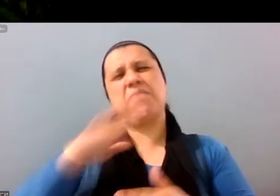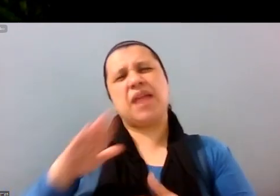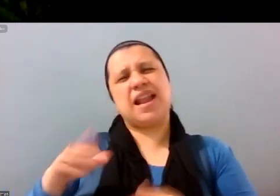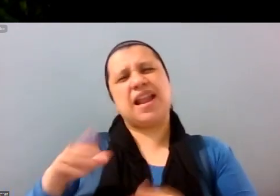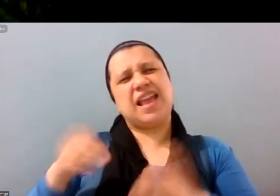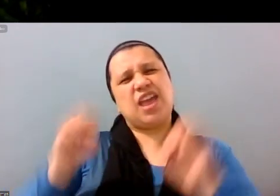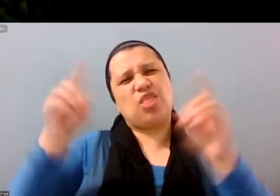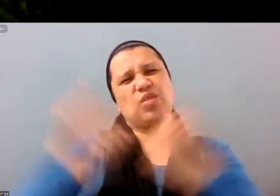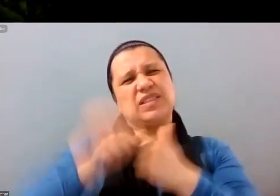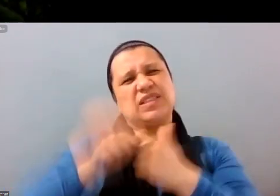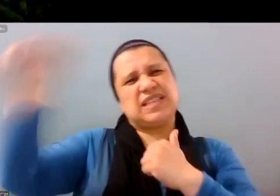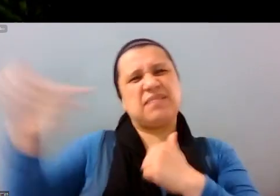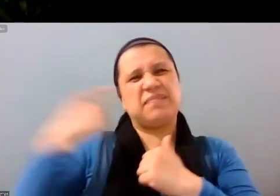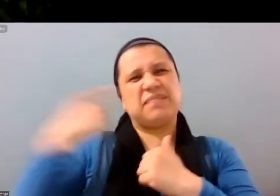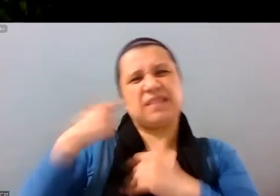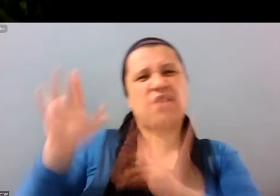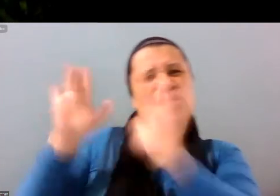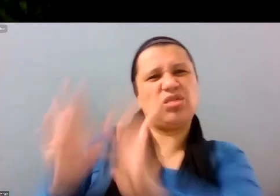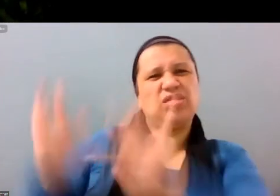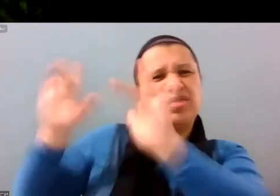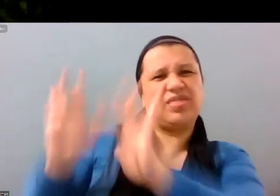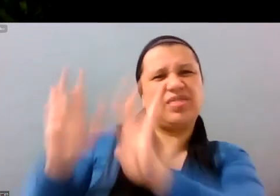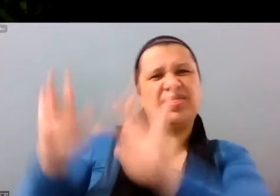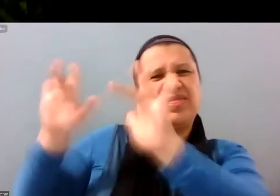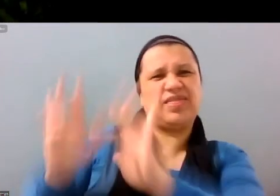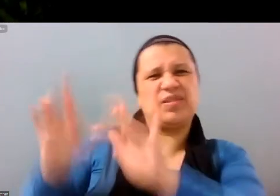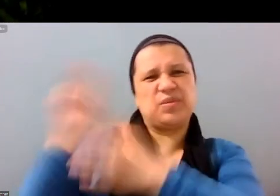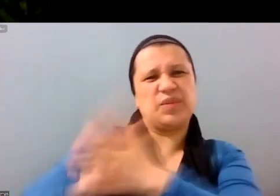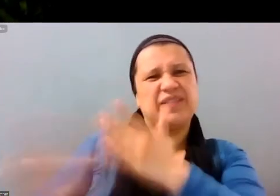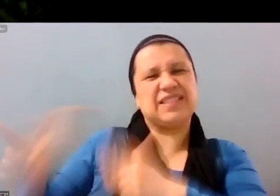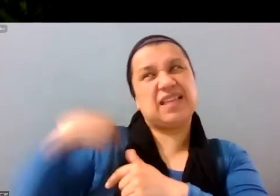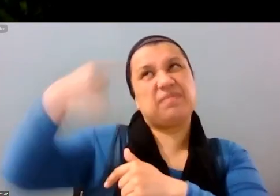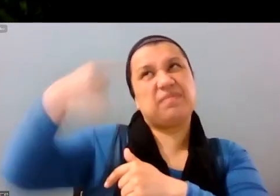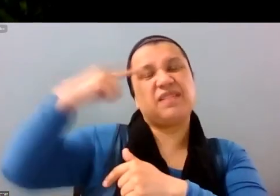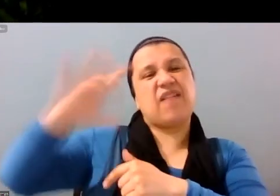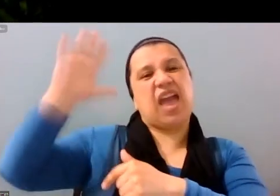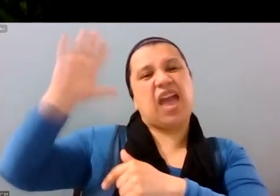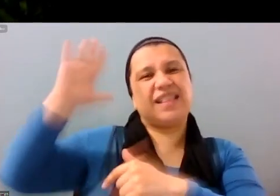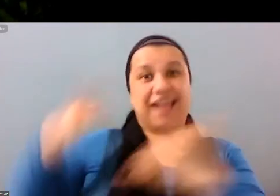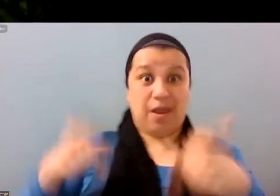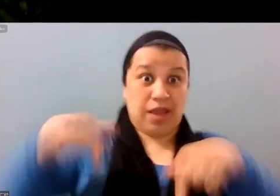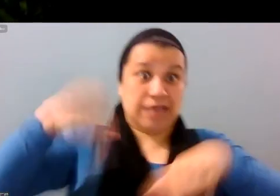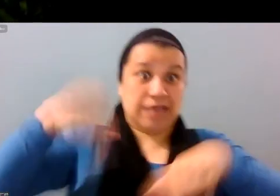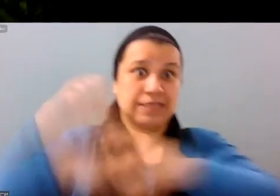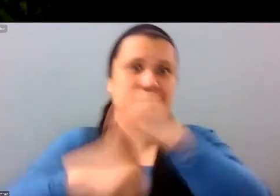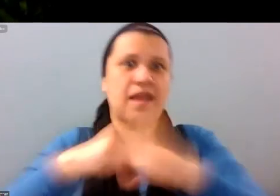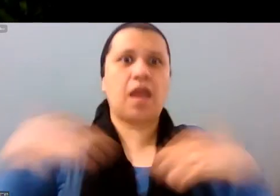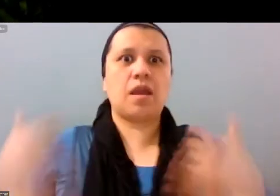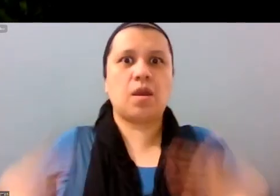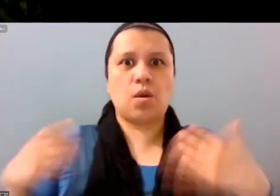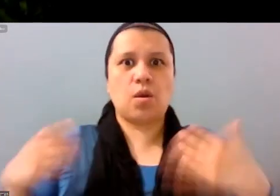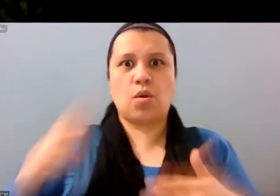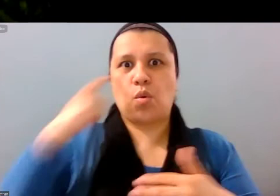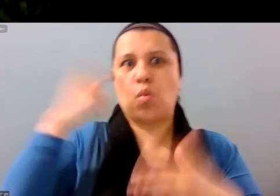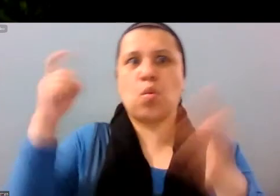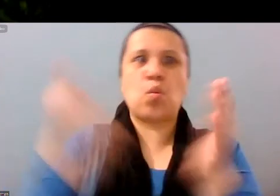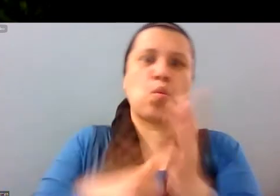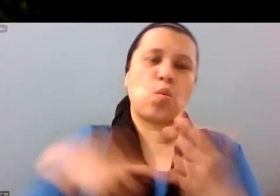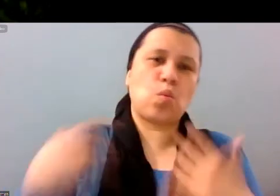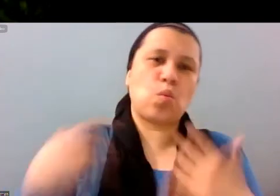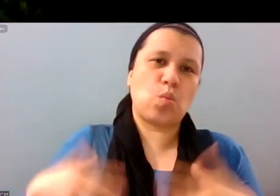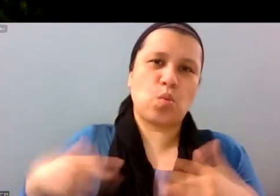cenicienta de las universidades y la educación creo que este año valoró las mieles y los beneficios de ser